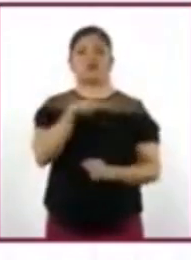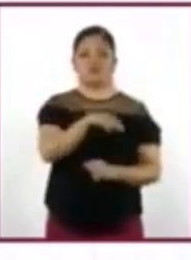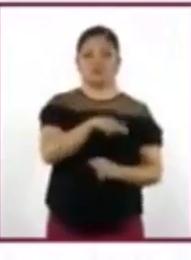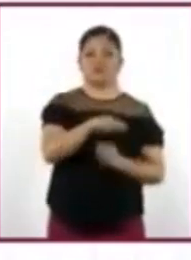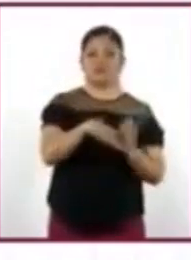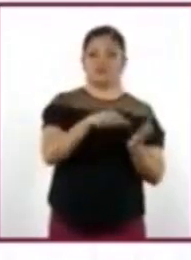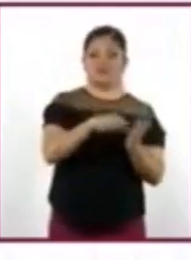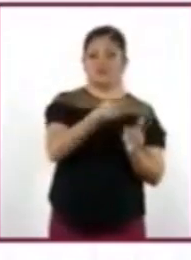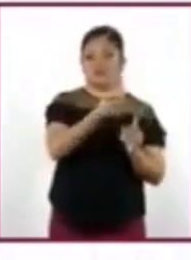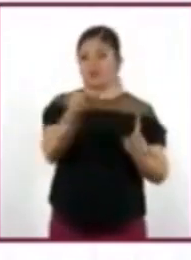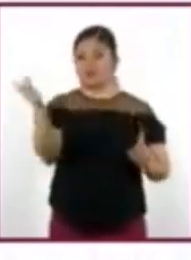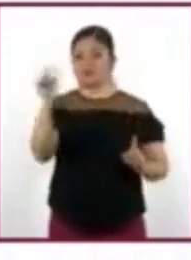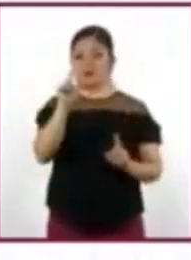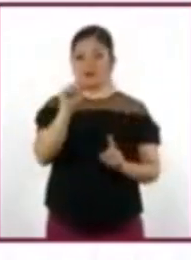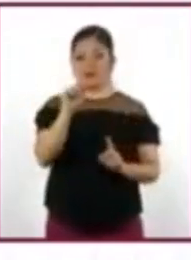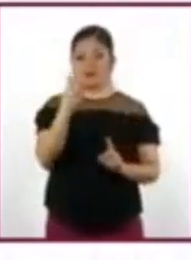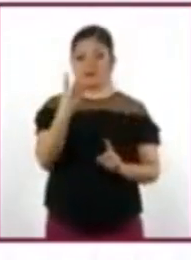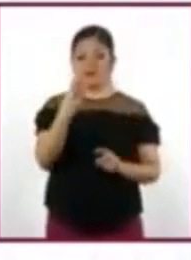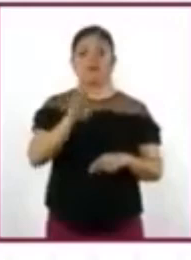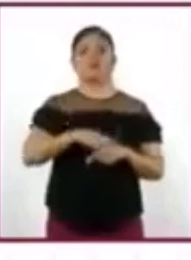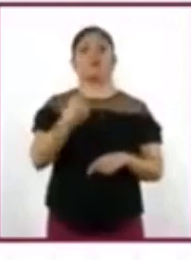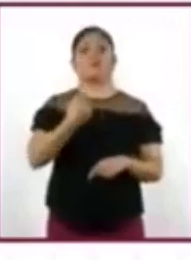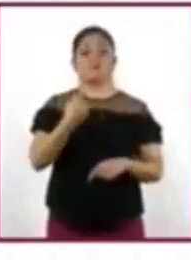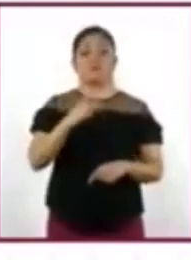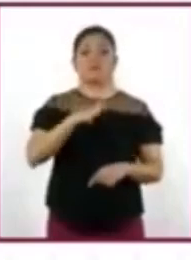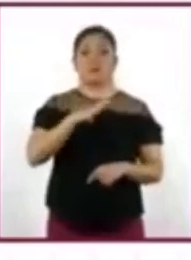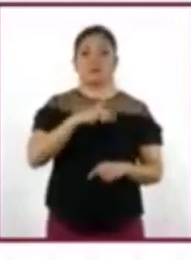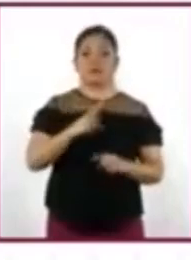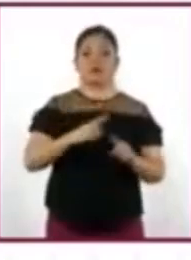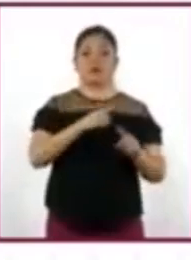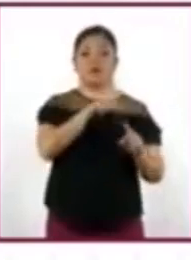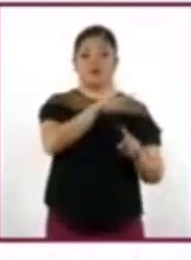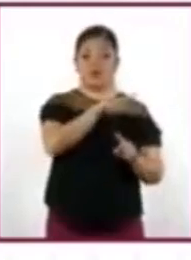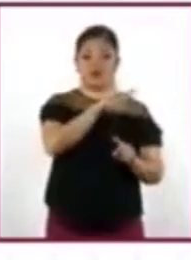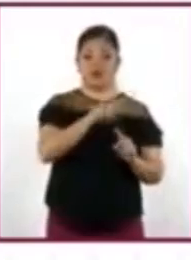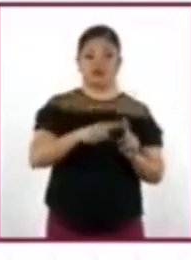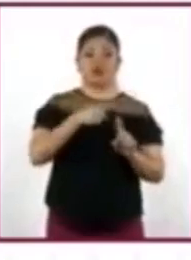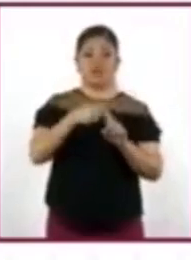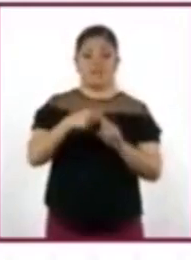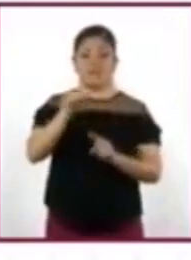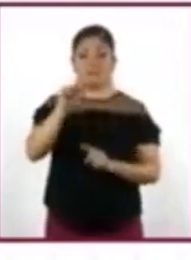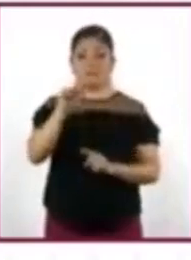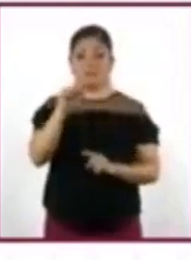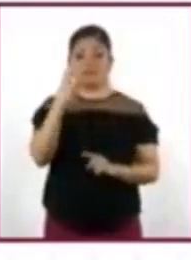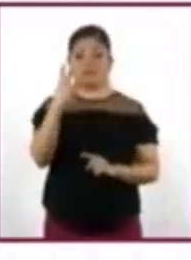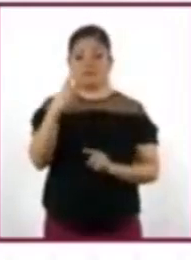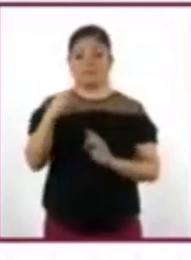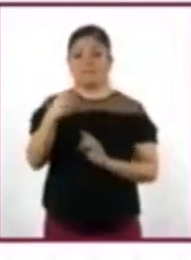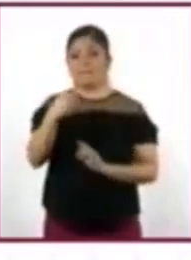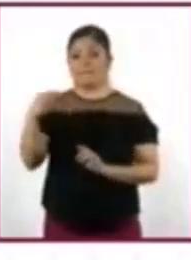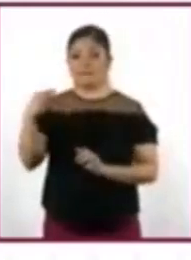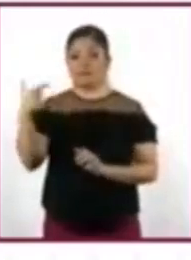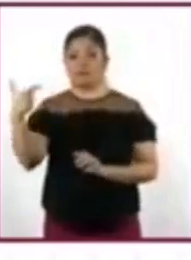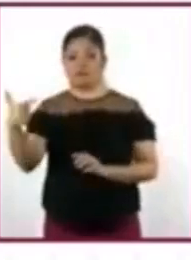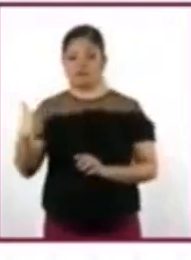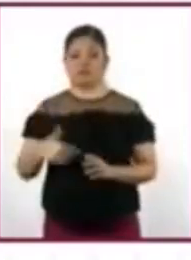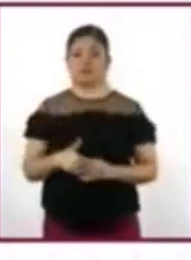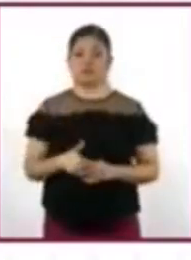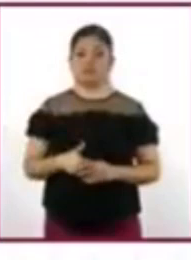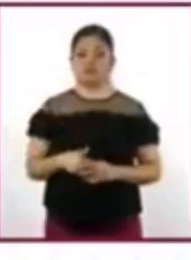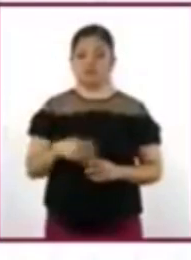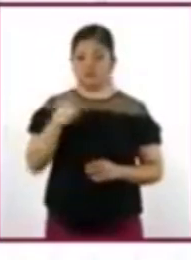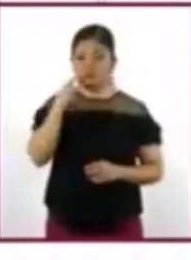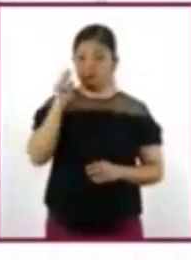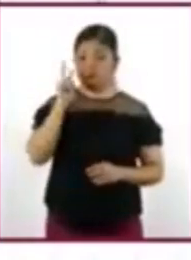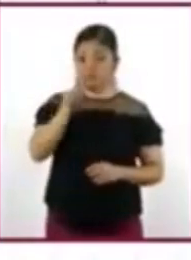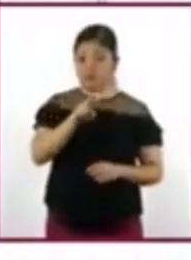23, porque es el resultado de la multiplicación de 18 por 23 menos 7. Observa